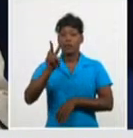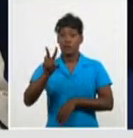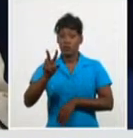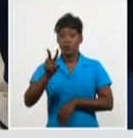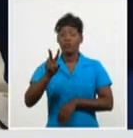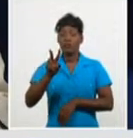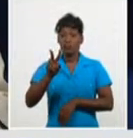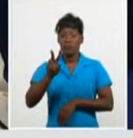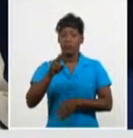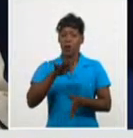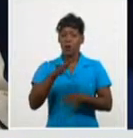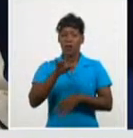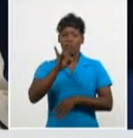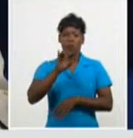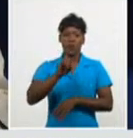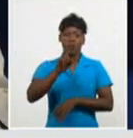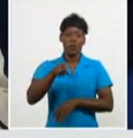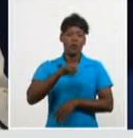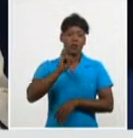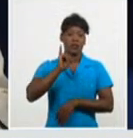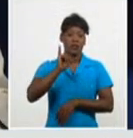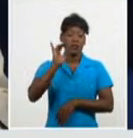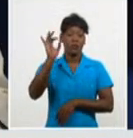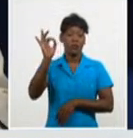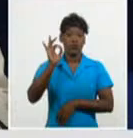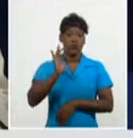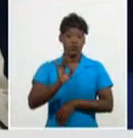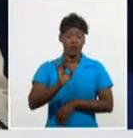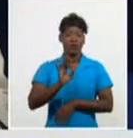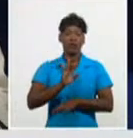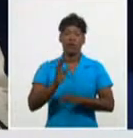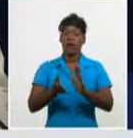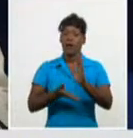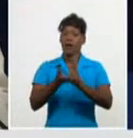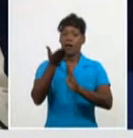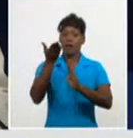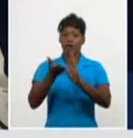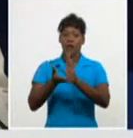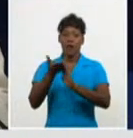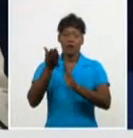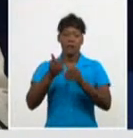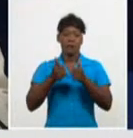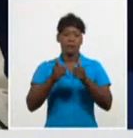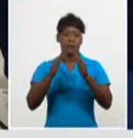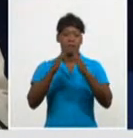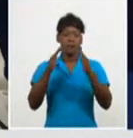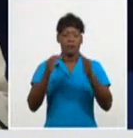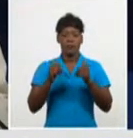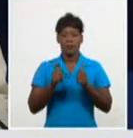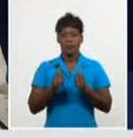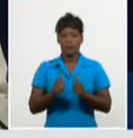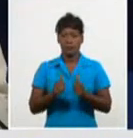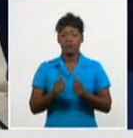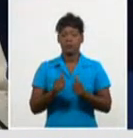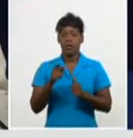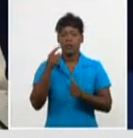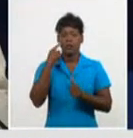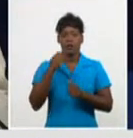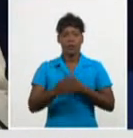el 90,6%, han sido dados de alta, con lo cual se evidencia la